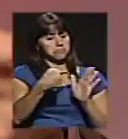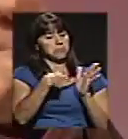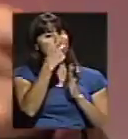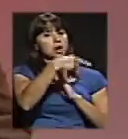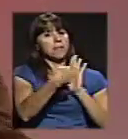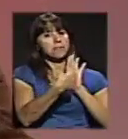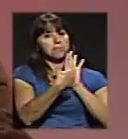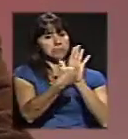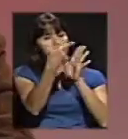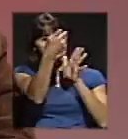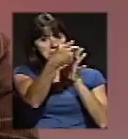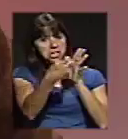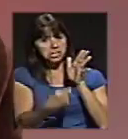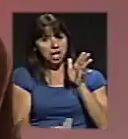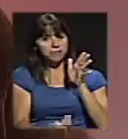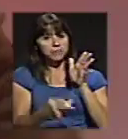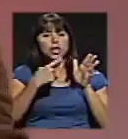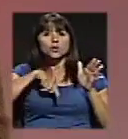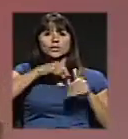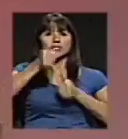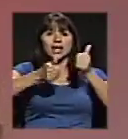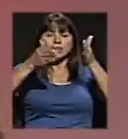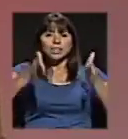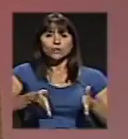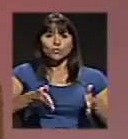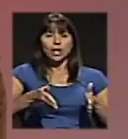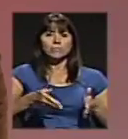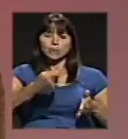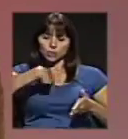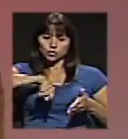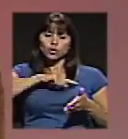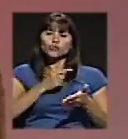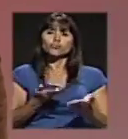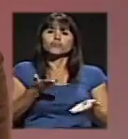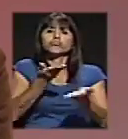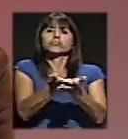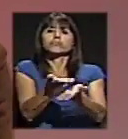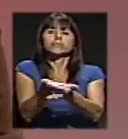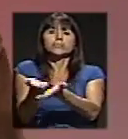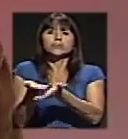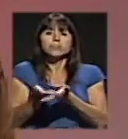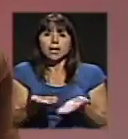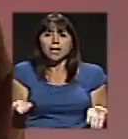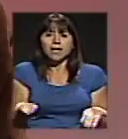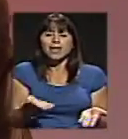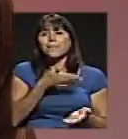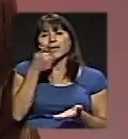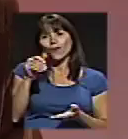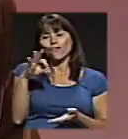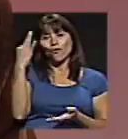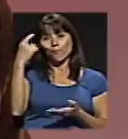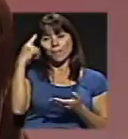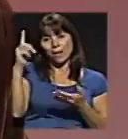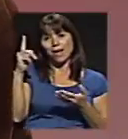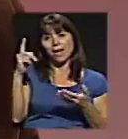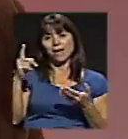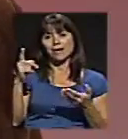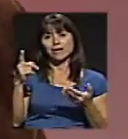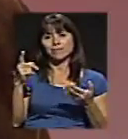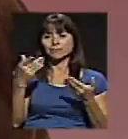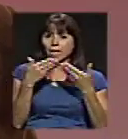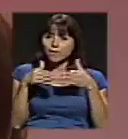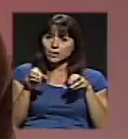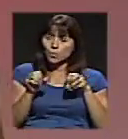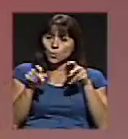está nuestra candidatura, aquí están nuestras cartas. Poner las cartas sobre la mesa es la mejor forma de abrirle un